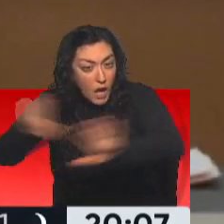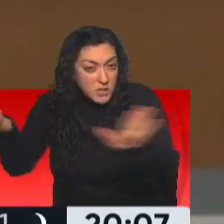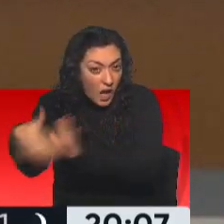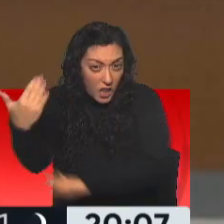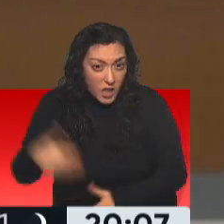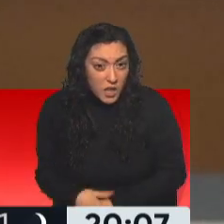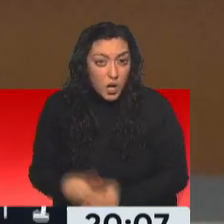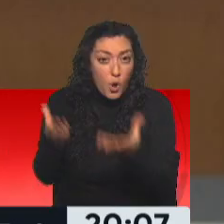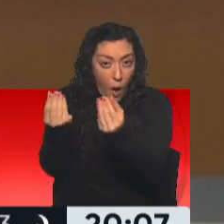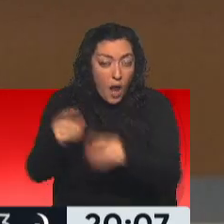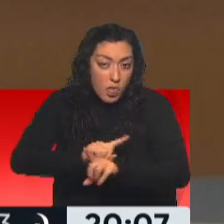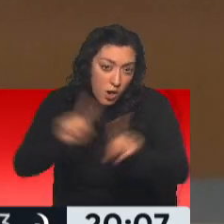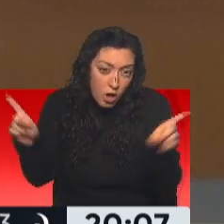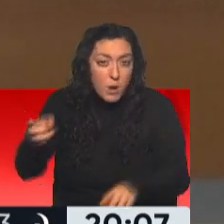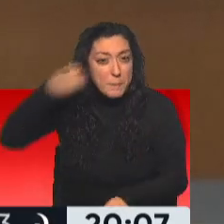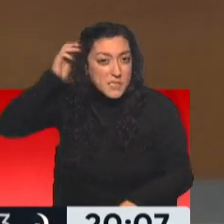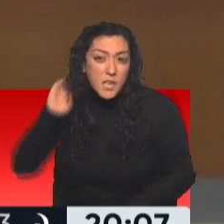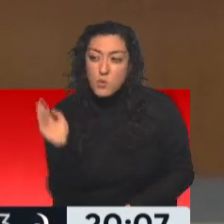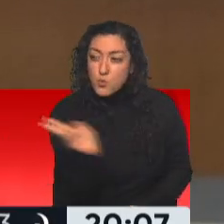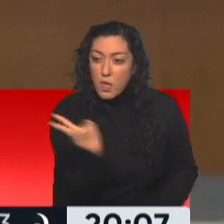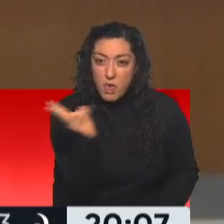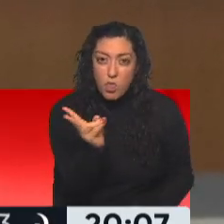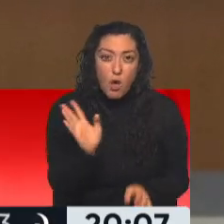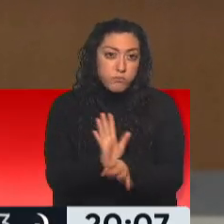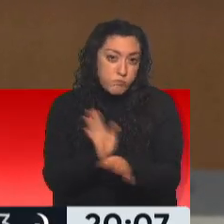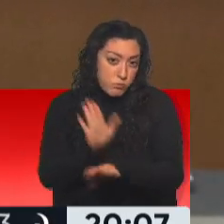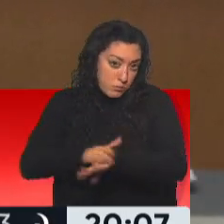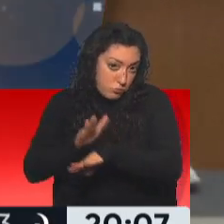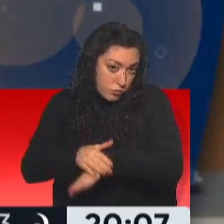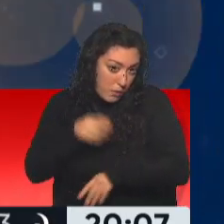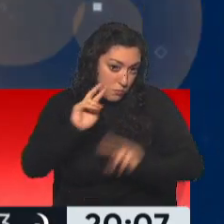Señora Machado, ustedes tienen las manos manchadas en sangre.